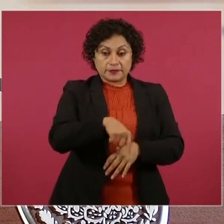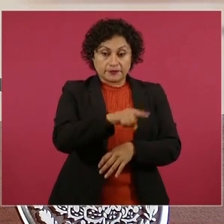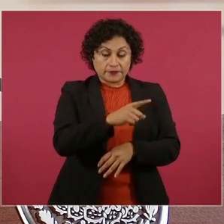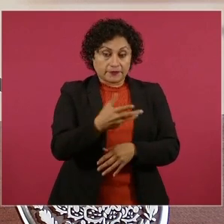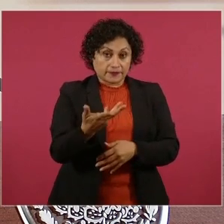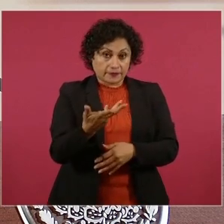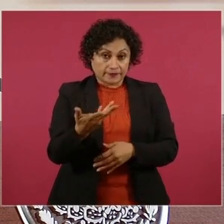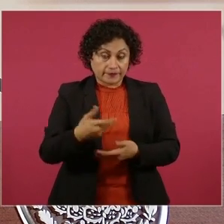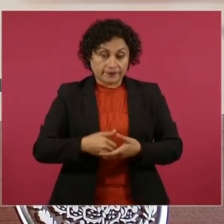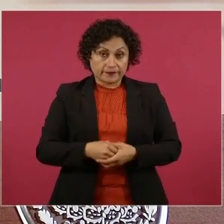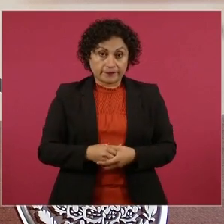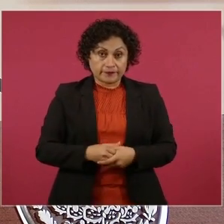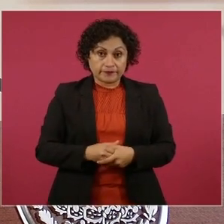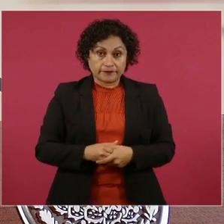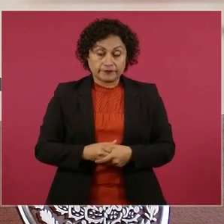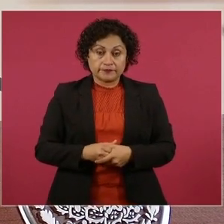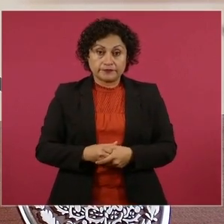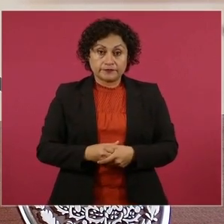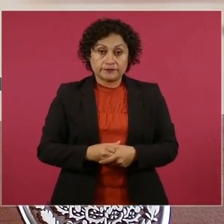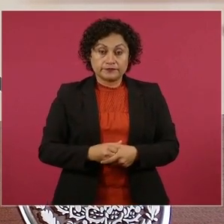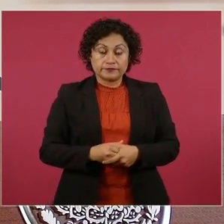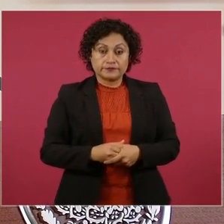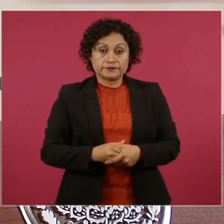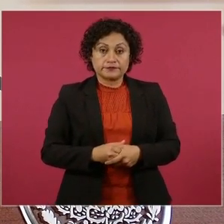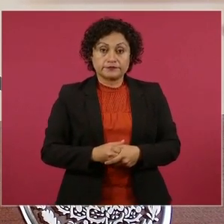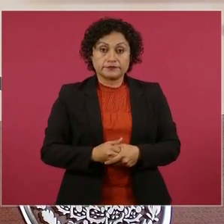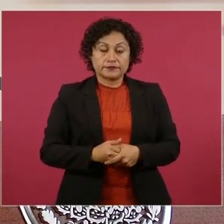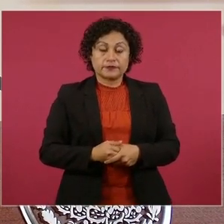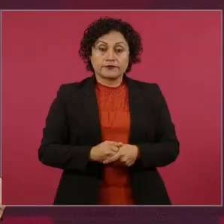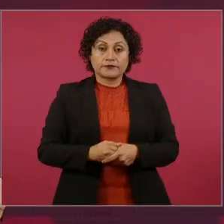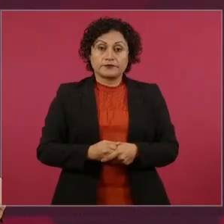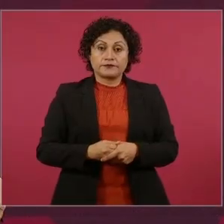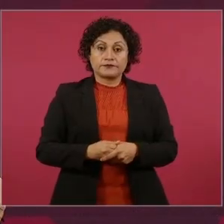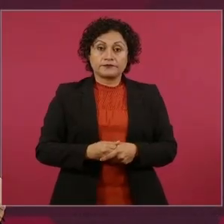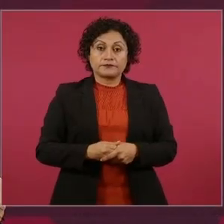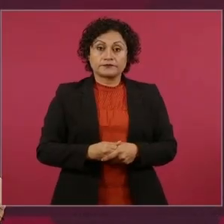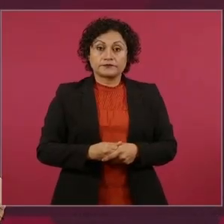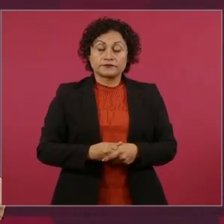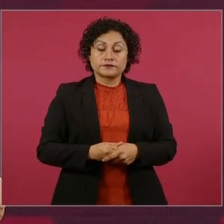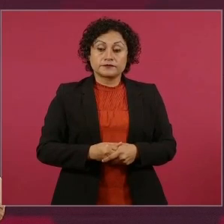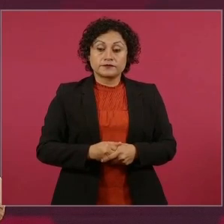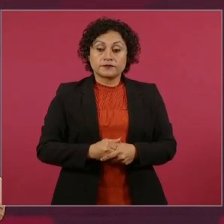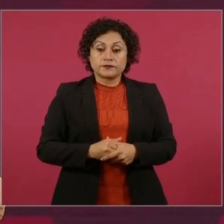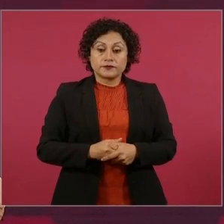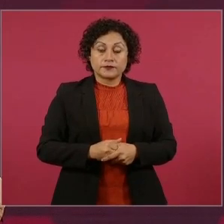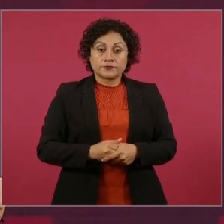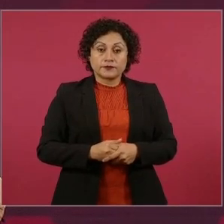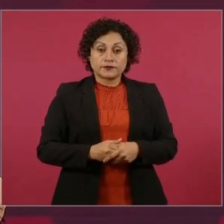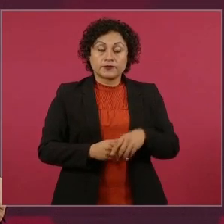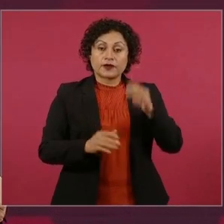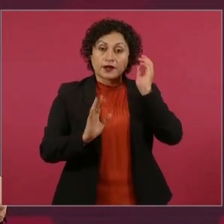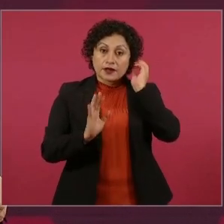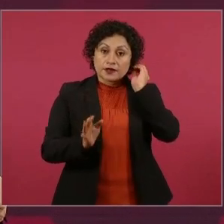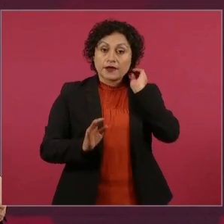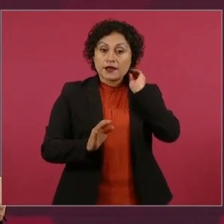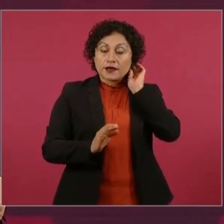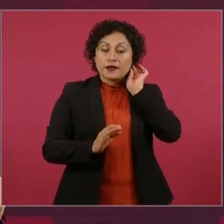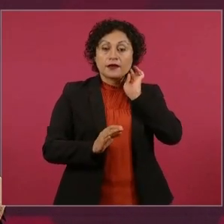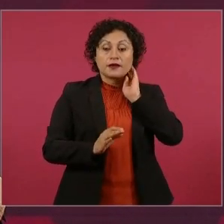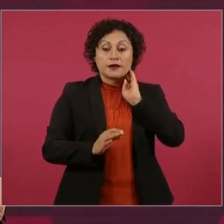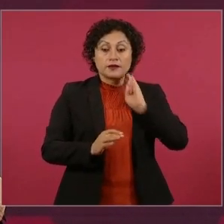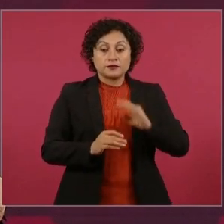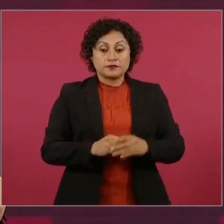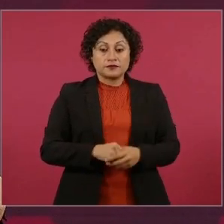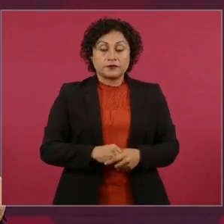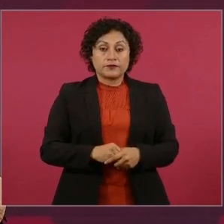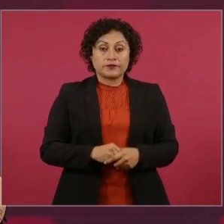construyendo y eh Ya hay una vigilancia mayor